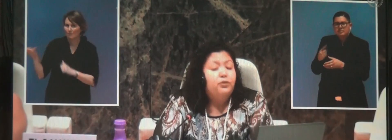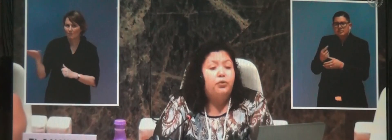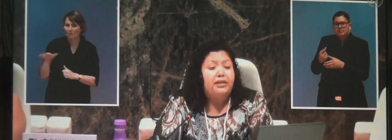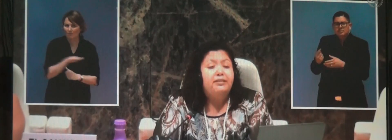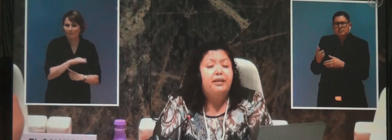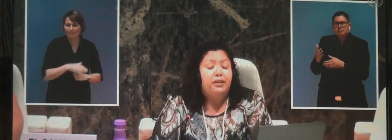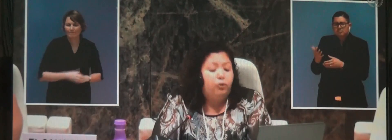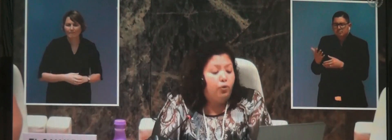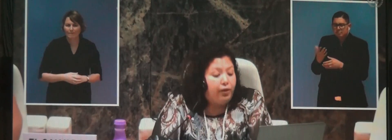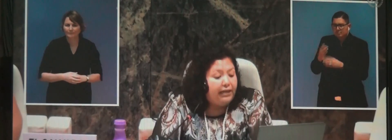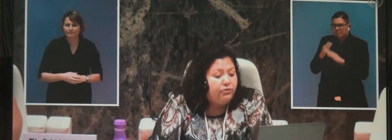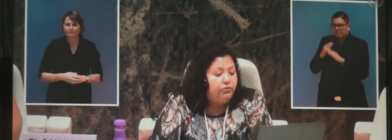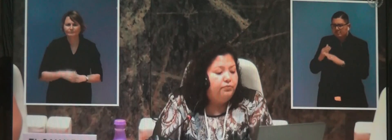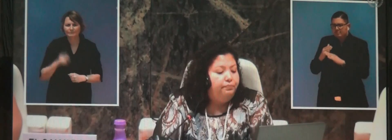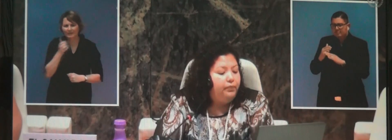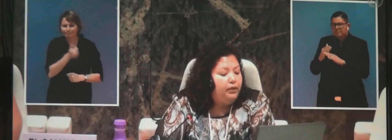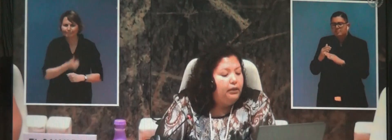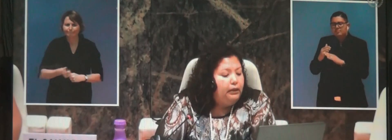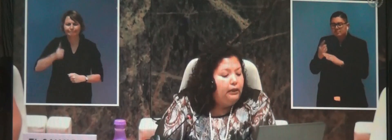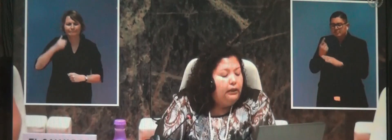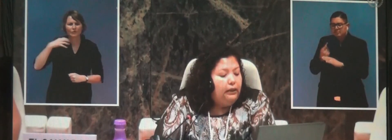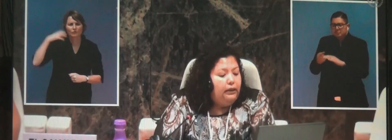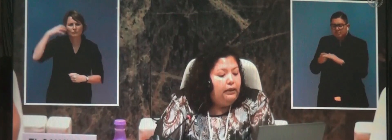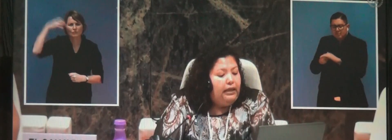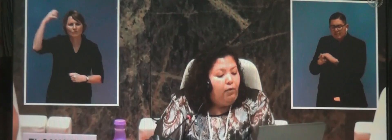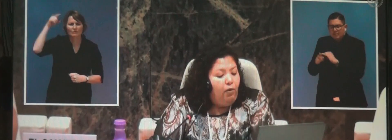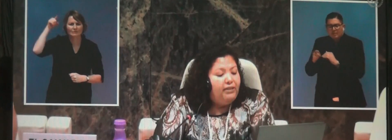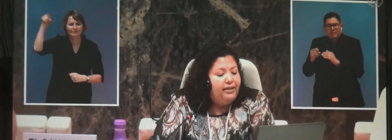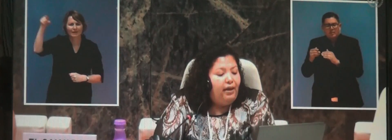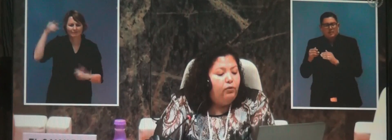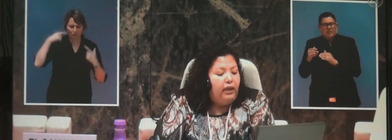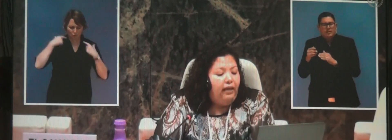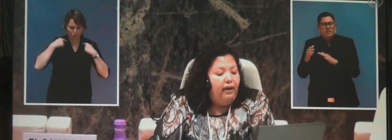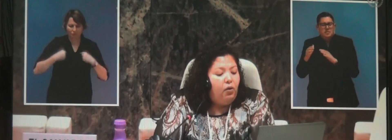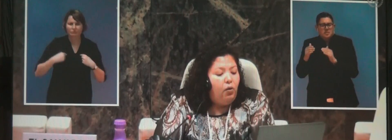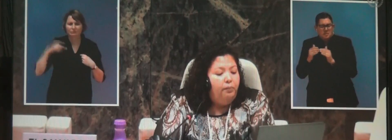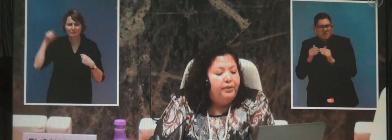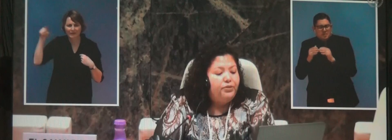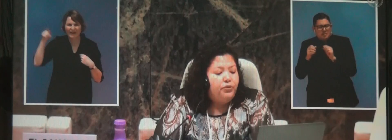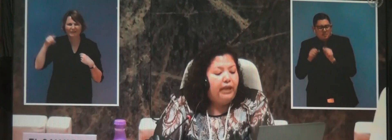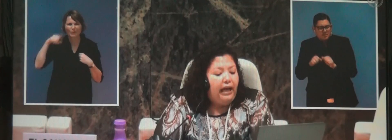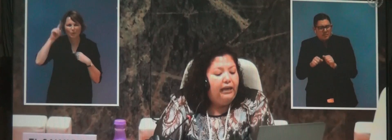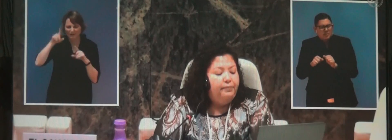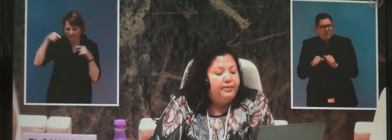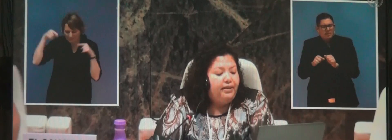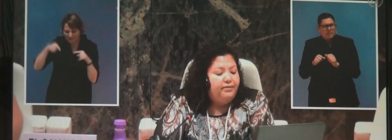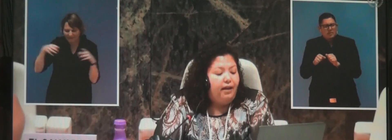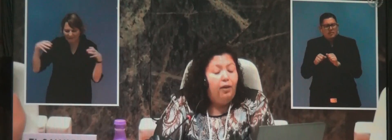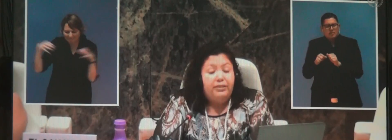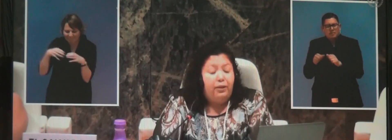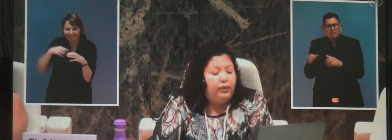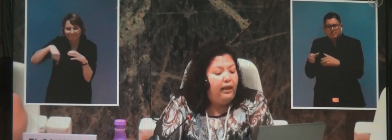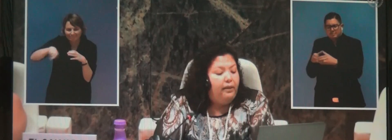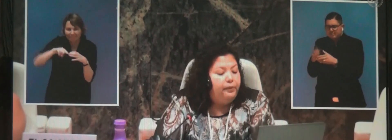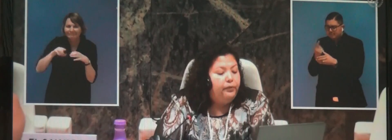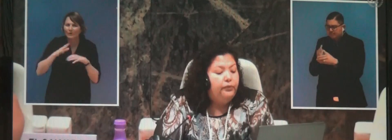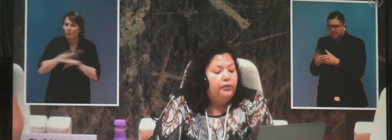de Personas y Delitos Conexos, la cual será dotada con personal especializado,